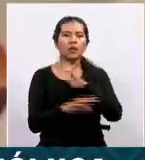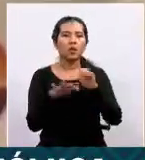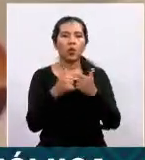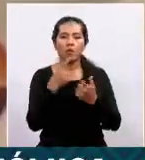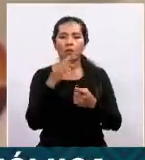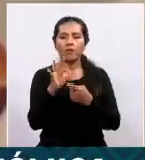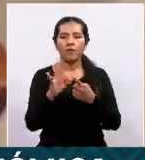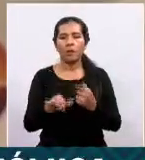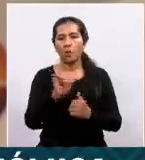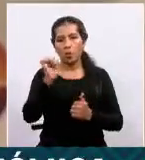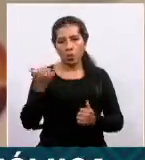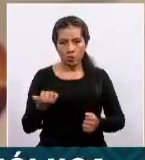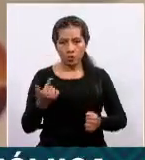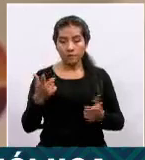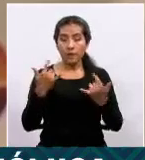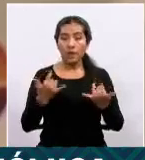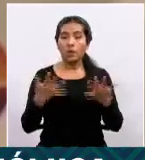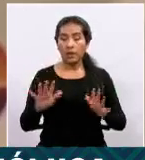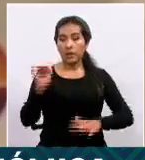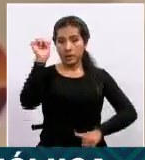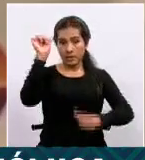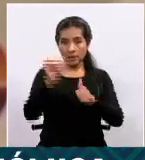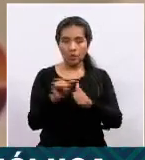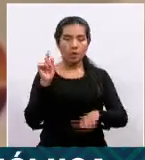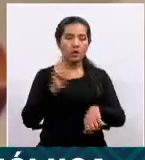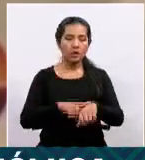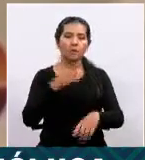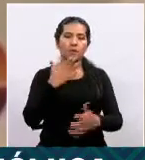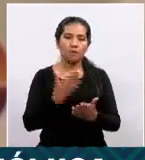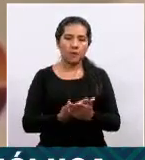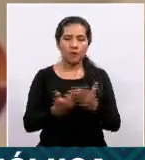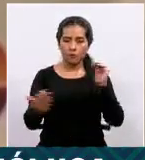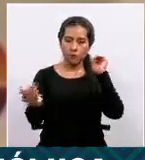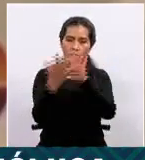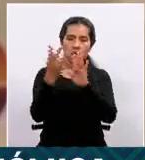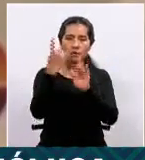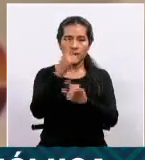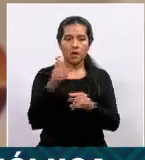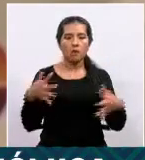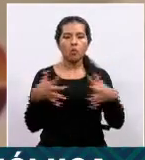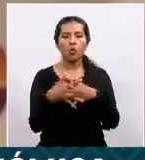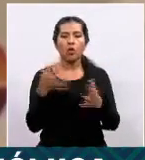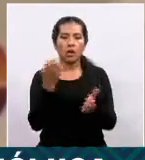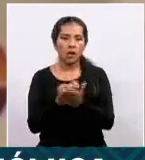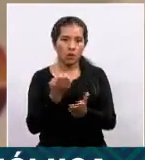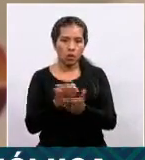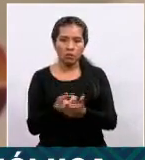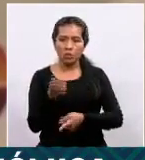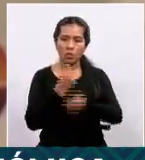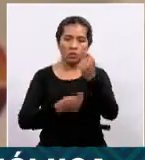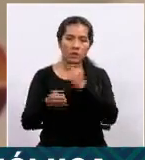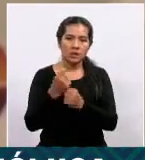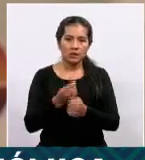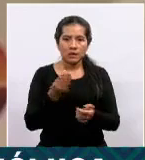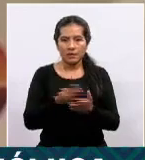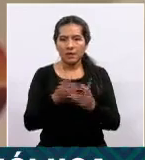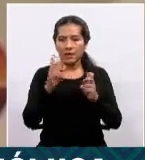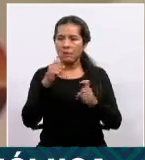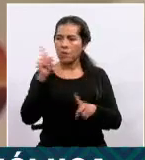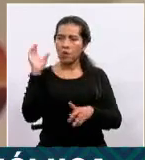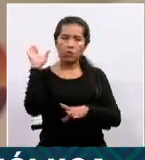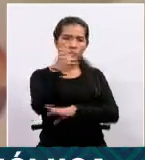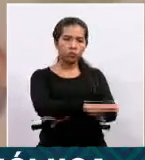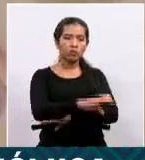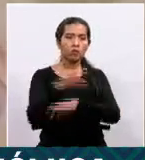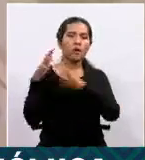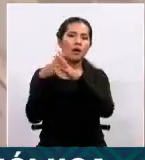factores. Ha recordado a tiempo de que se hace frente al bloqueo económico, comercial y financiero impuesto por los Estados